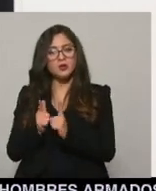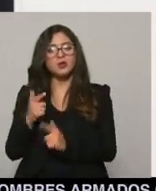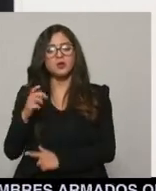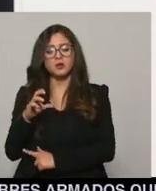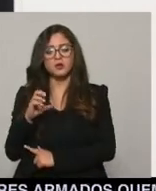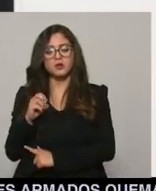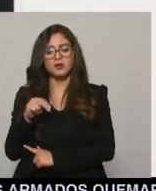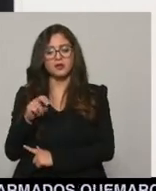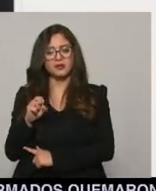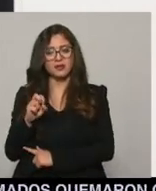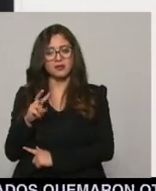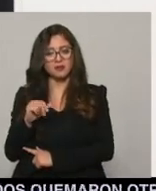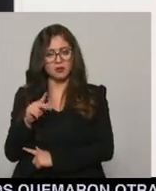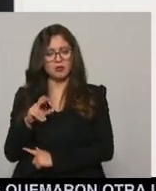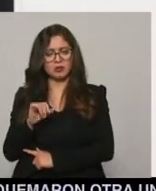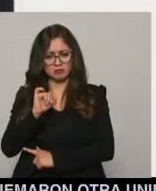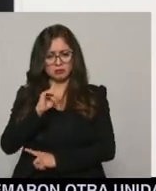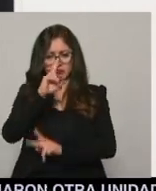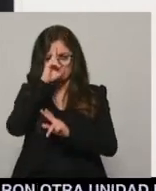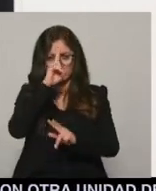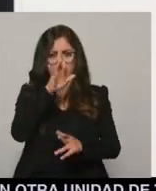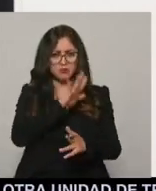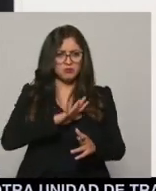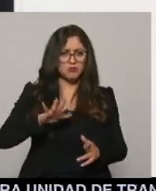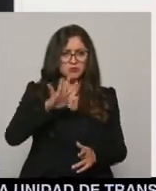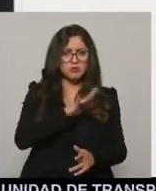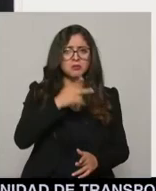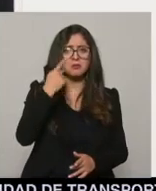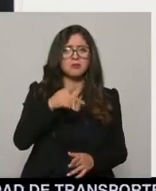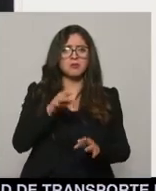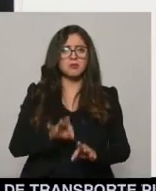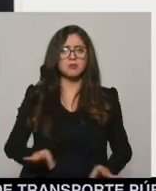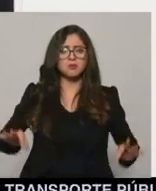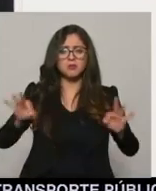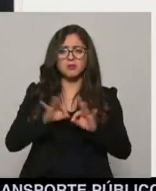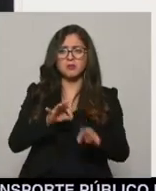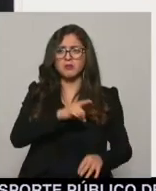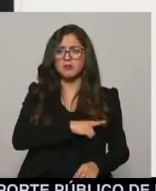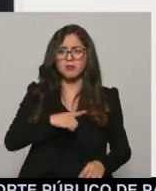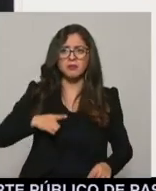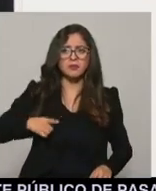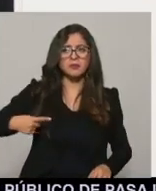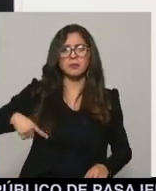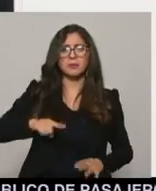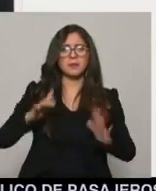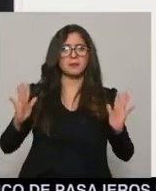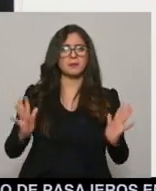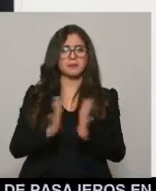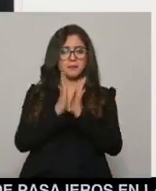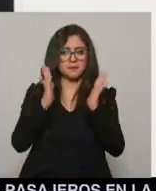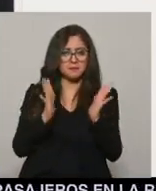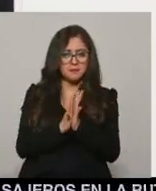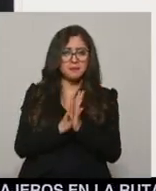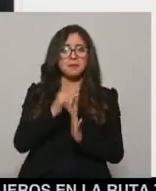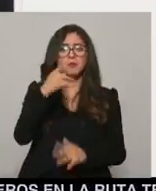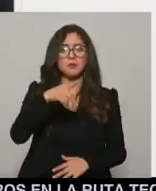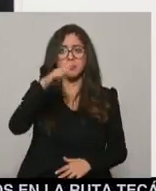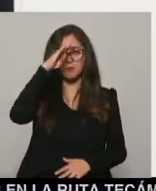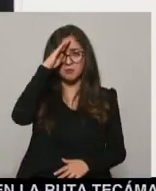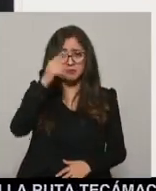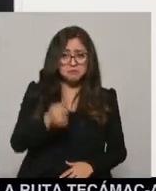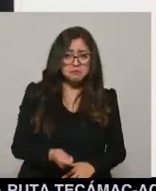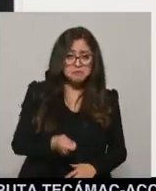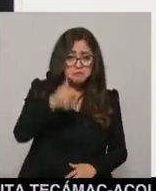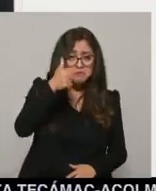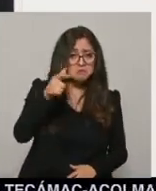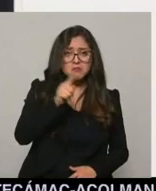patrimonio también no funciona si la gente no participa de él, ¿no? Y en este caso hubo una participación y también no es la primera vez,